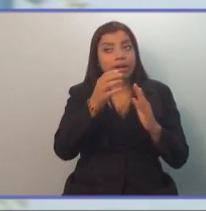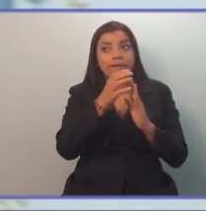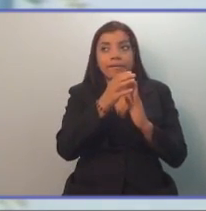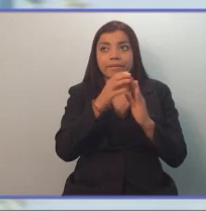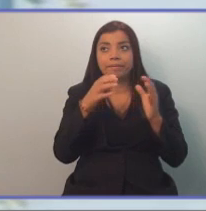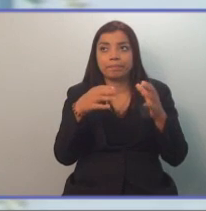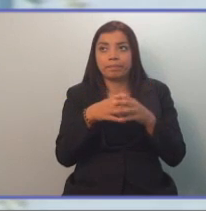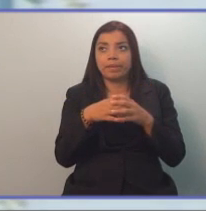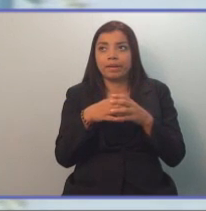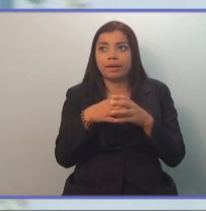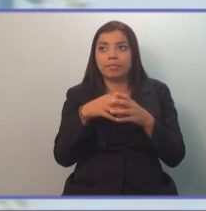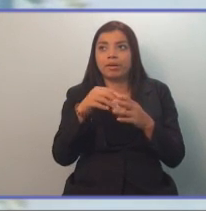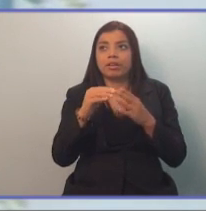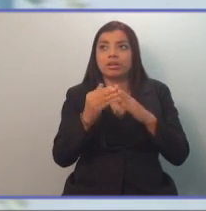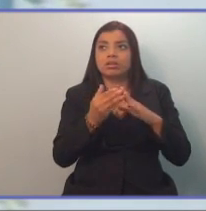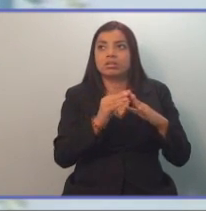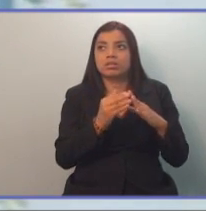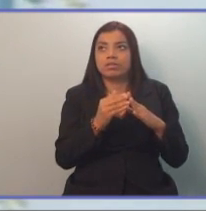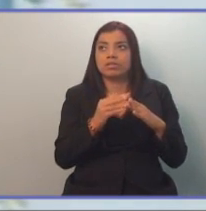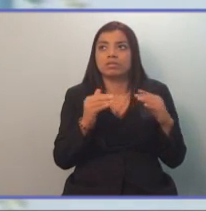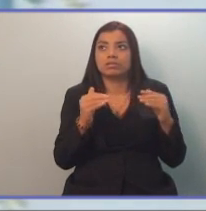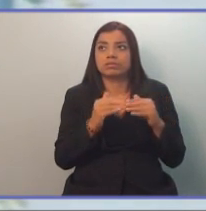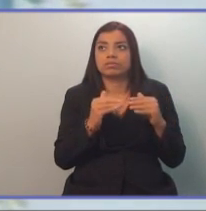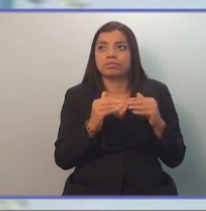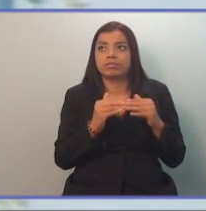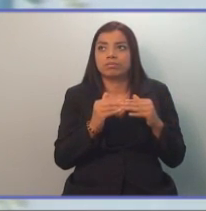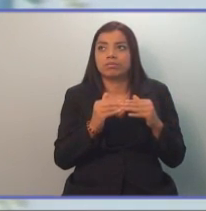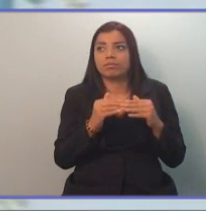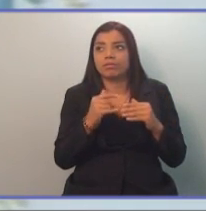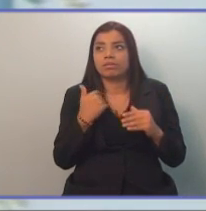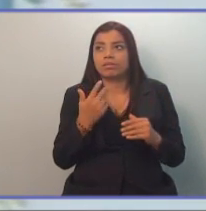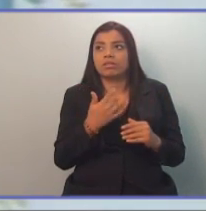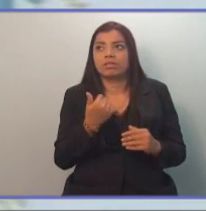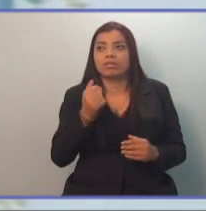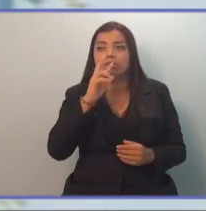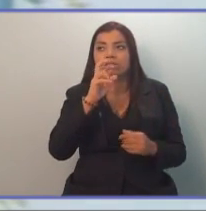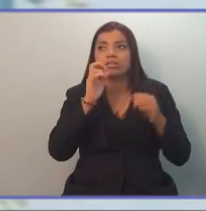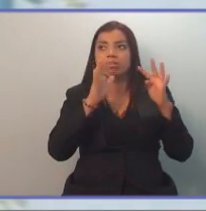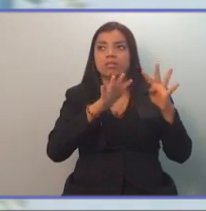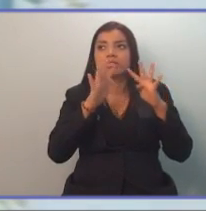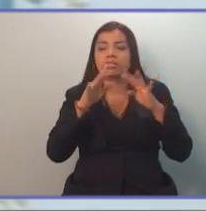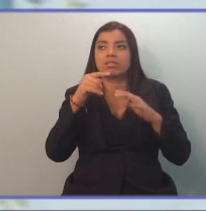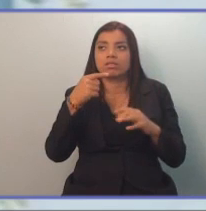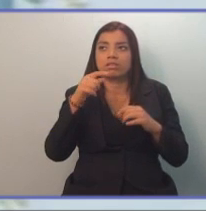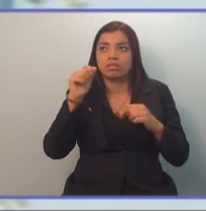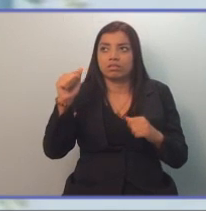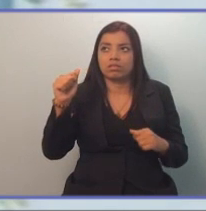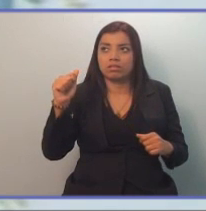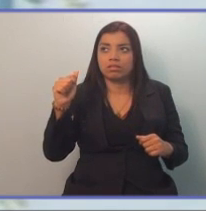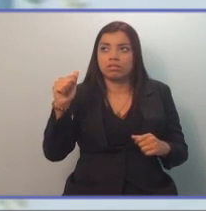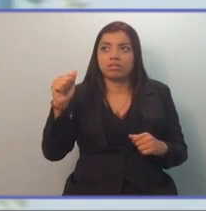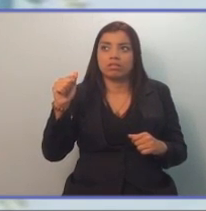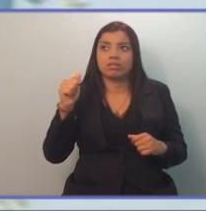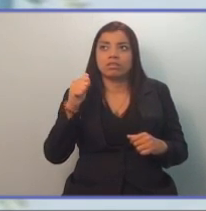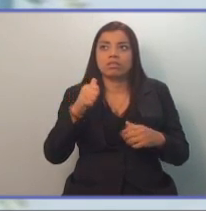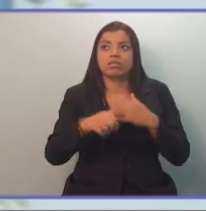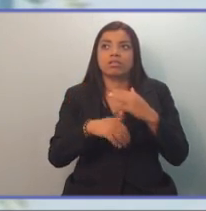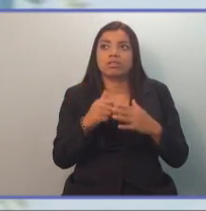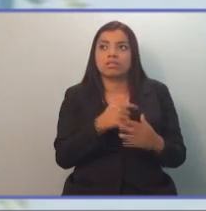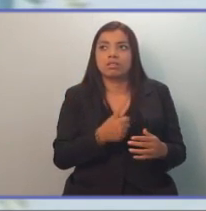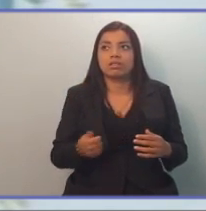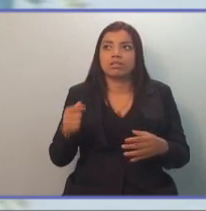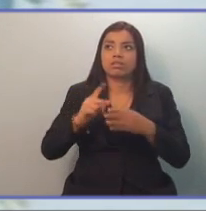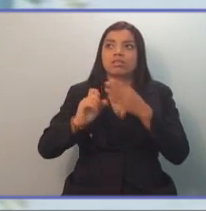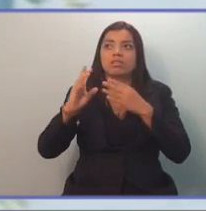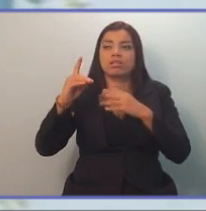de lo Civil, igualmente confrontamos el 399-A del Código de Comercio,